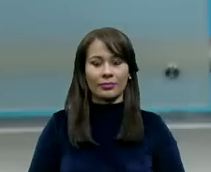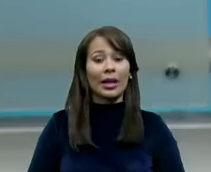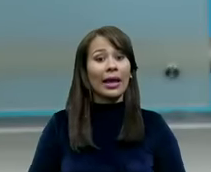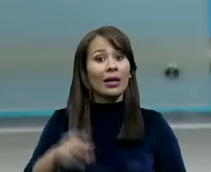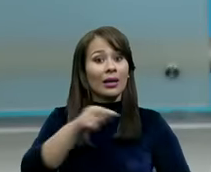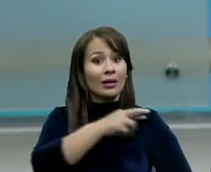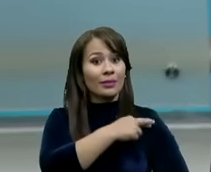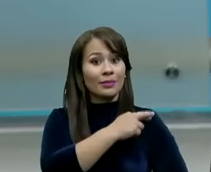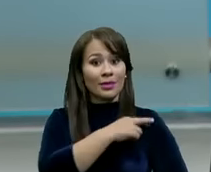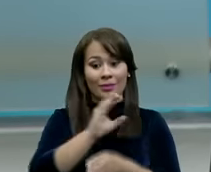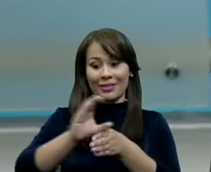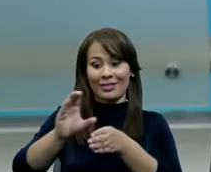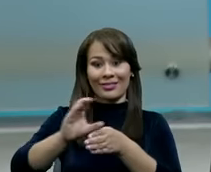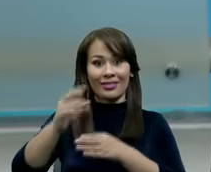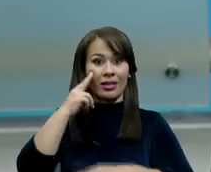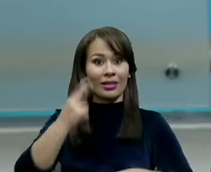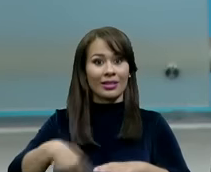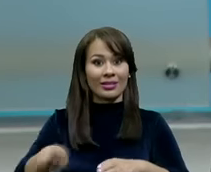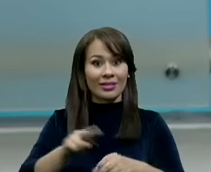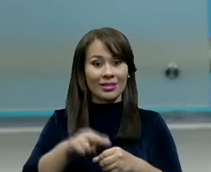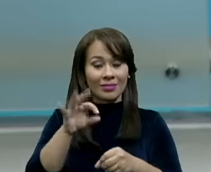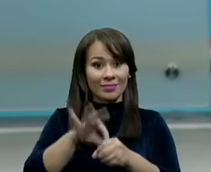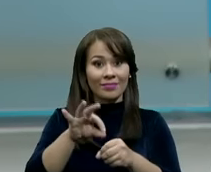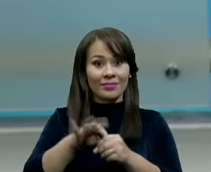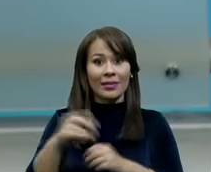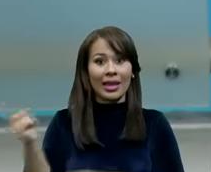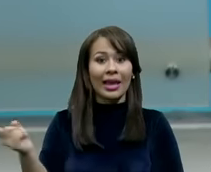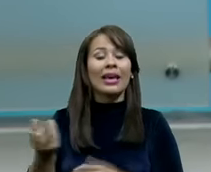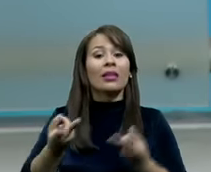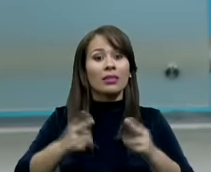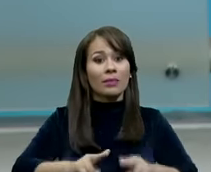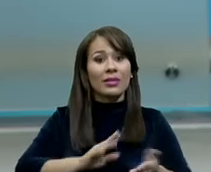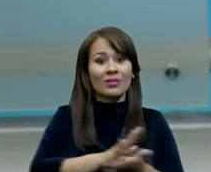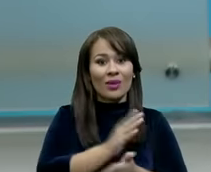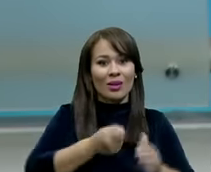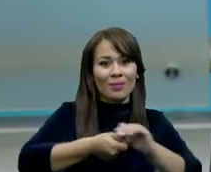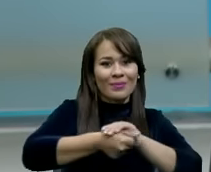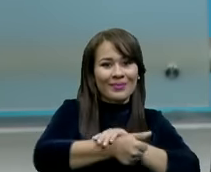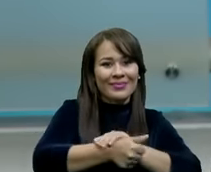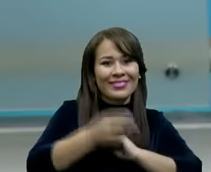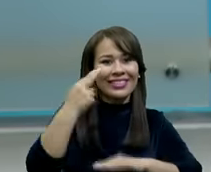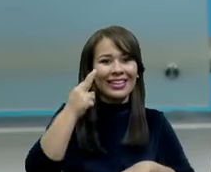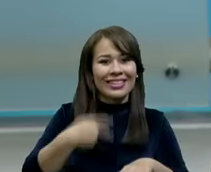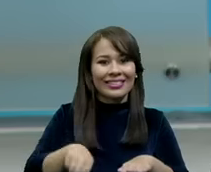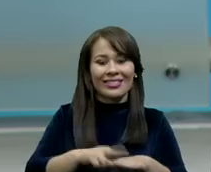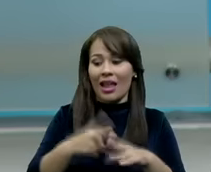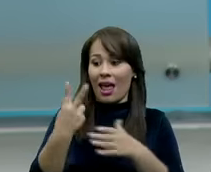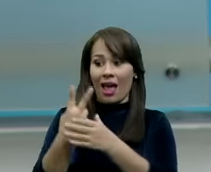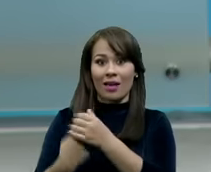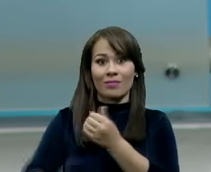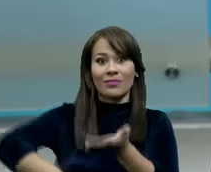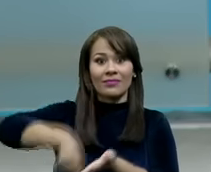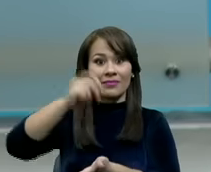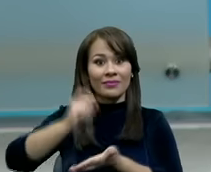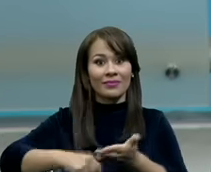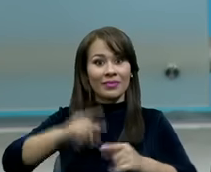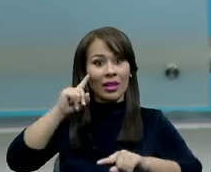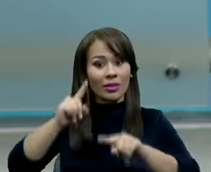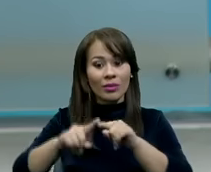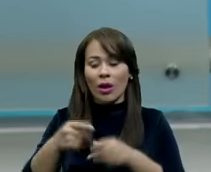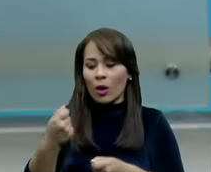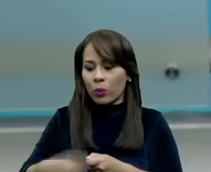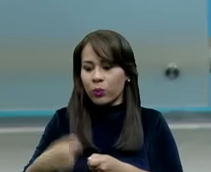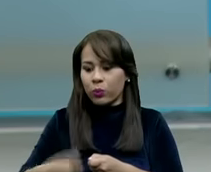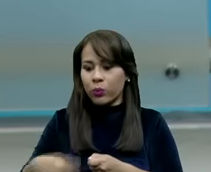El titular del Consejo Nacional Electoral, Juan Pablo Pozo, y la Escuela Politécnica Nacional firmaron el contrato para la consultoría de